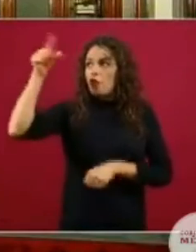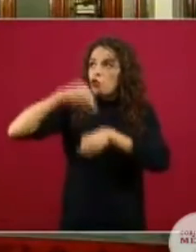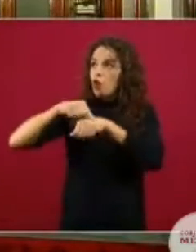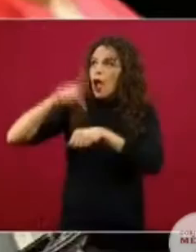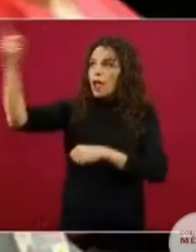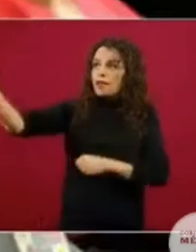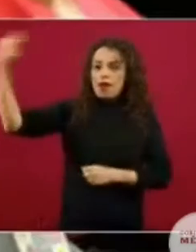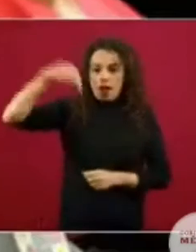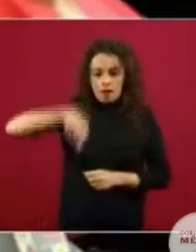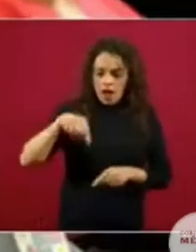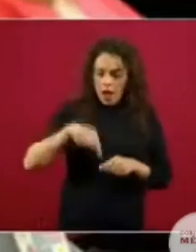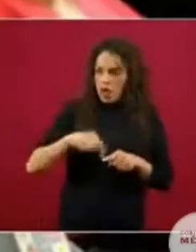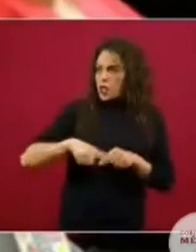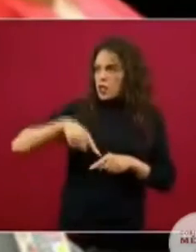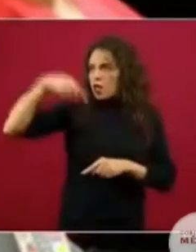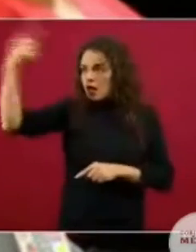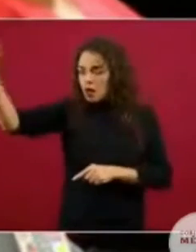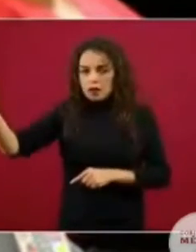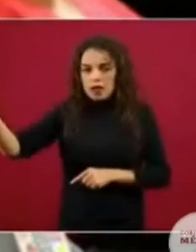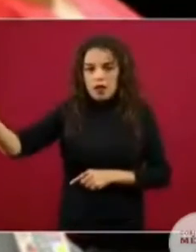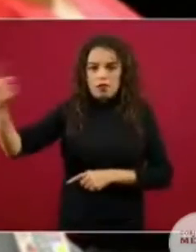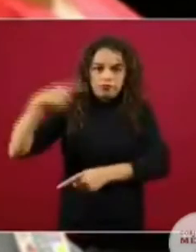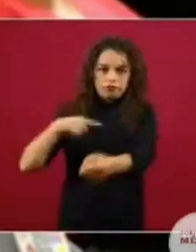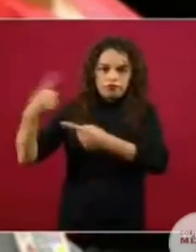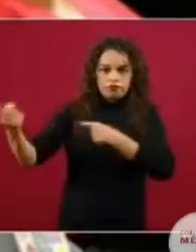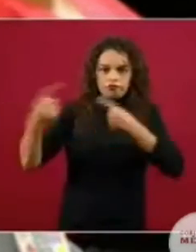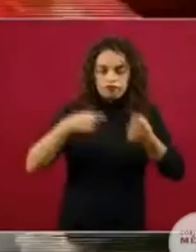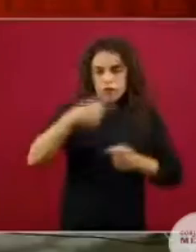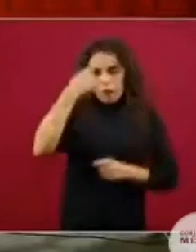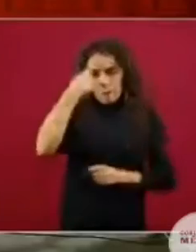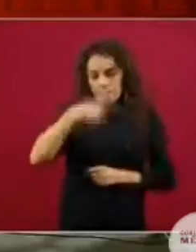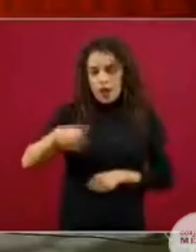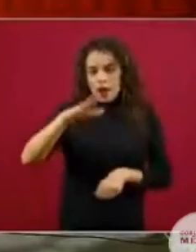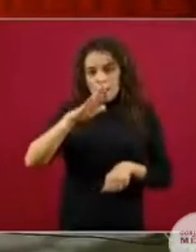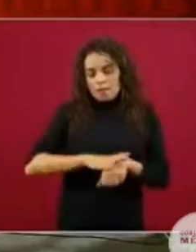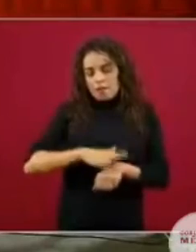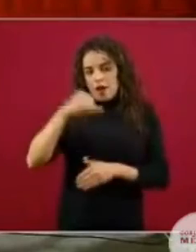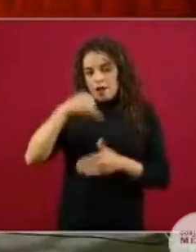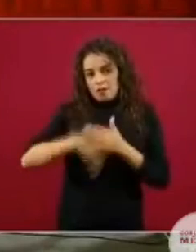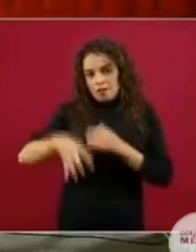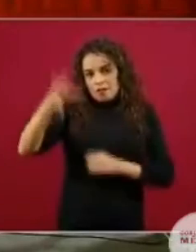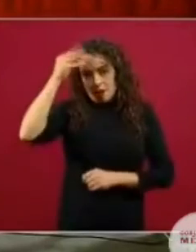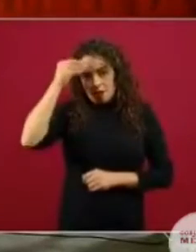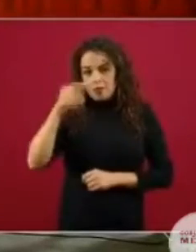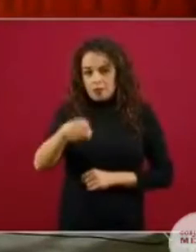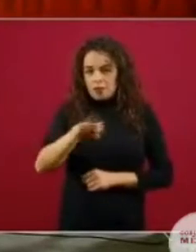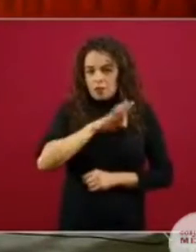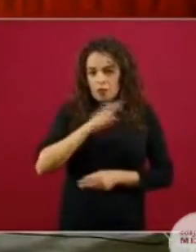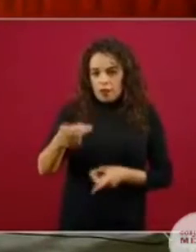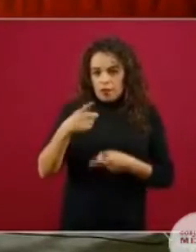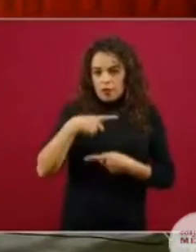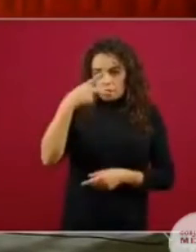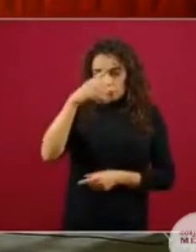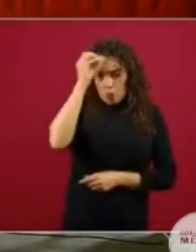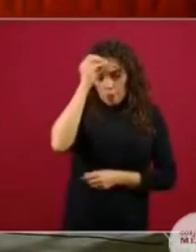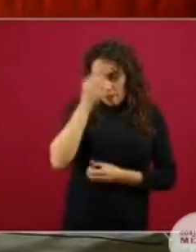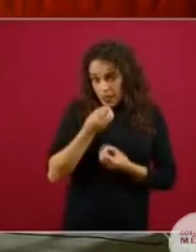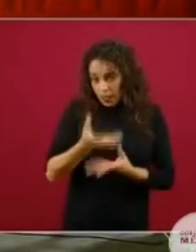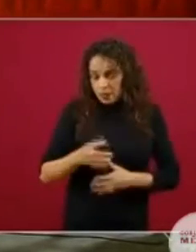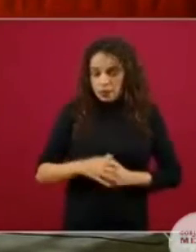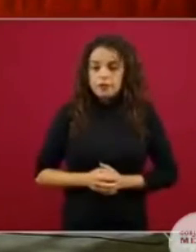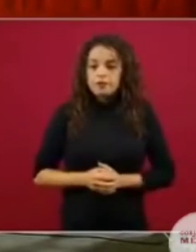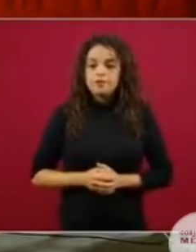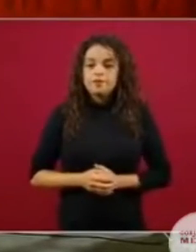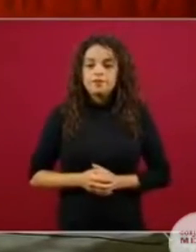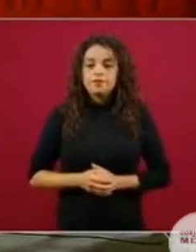acá y de aquí para allá o sea si pudieran también comentarme en ese aspecto por favor gracias pues de manera genérica